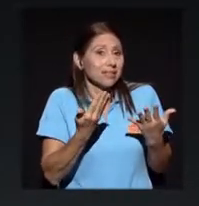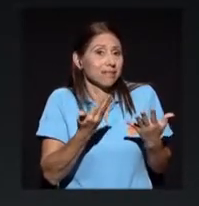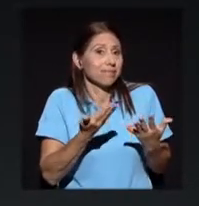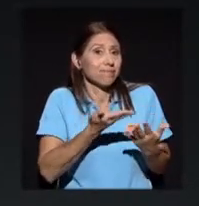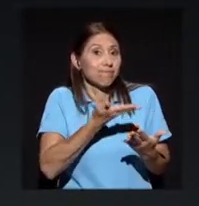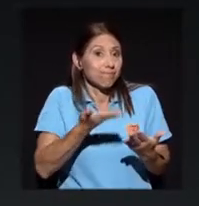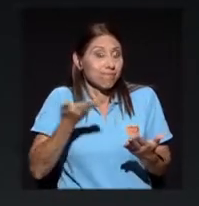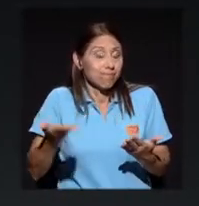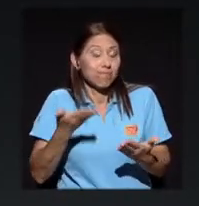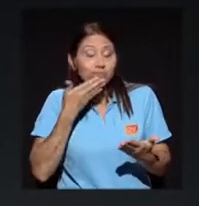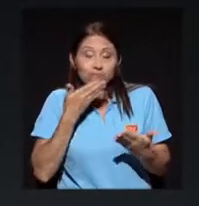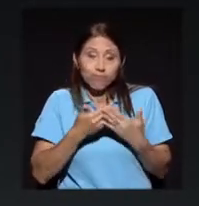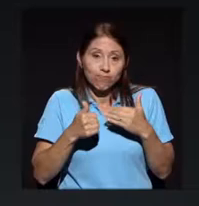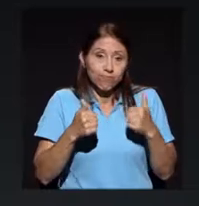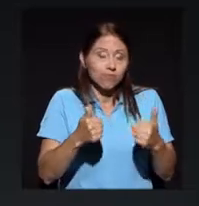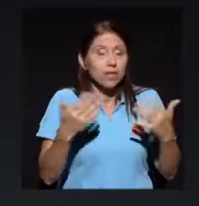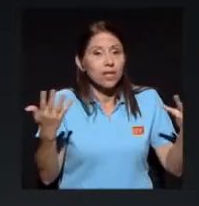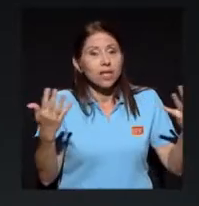y